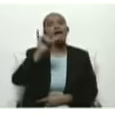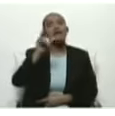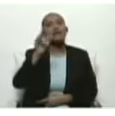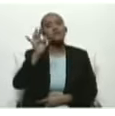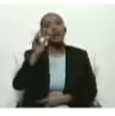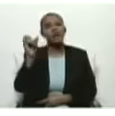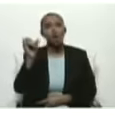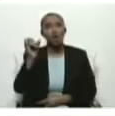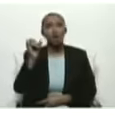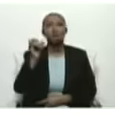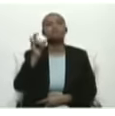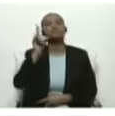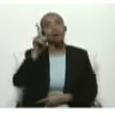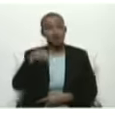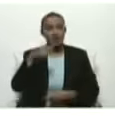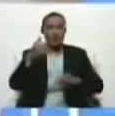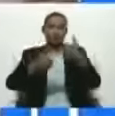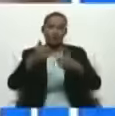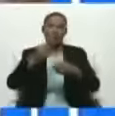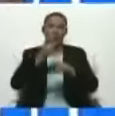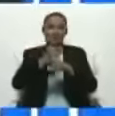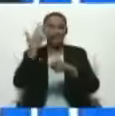proceso.